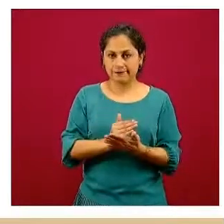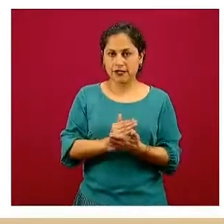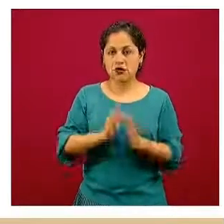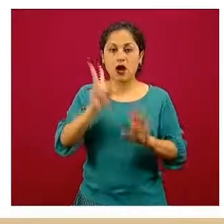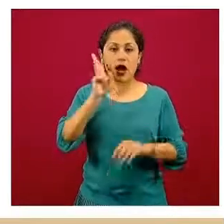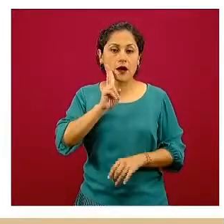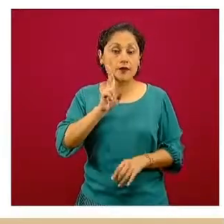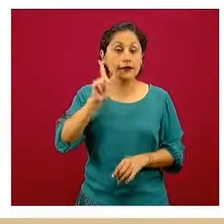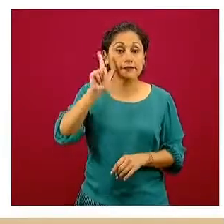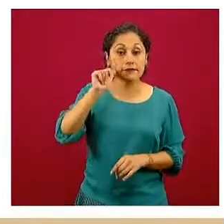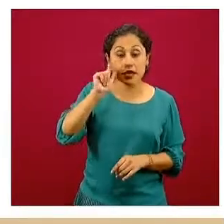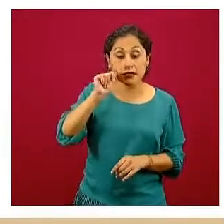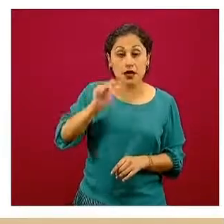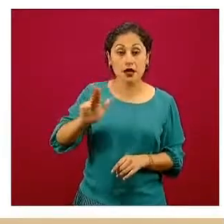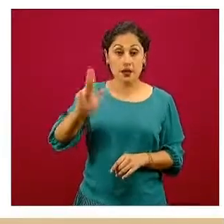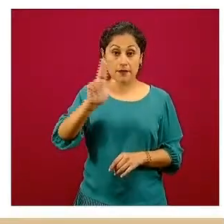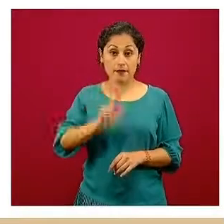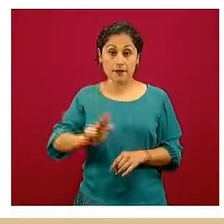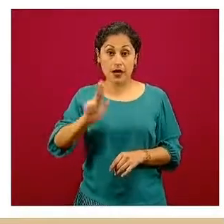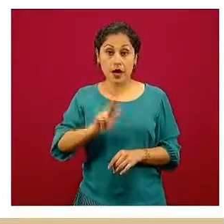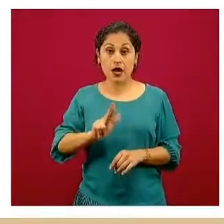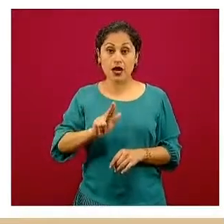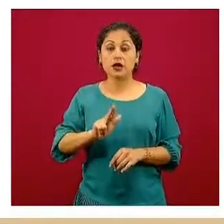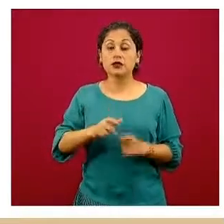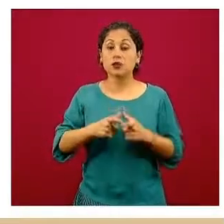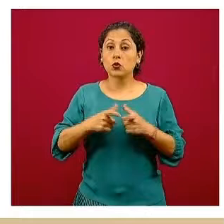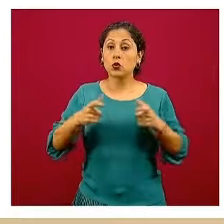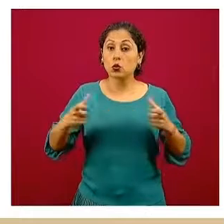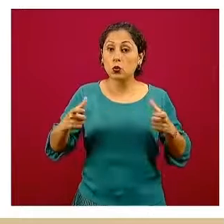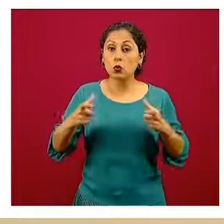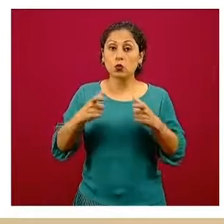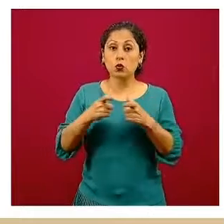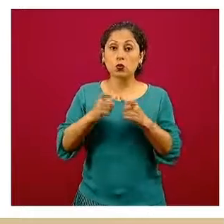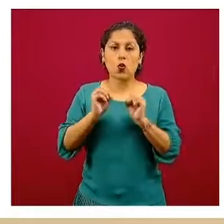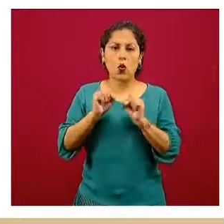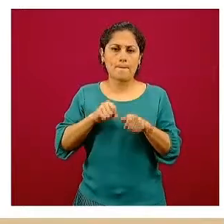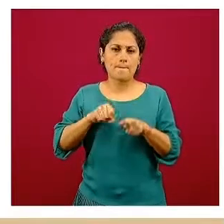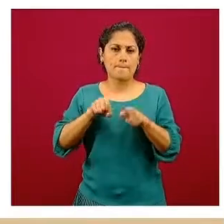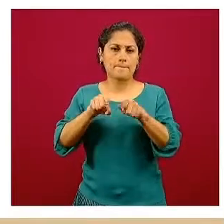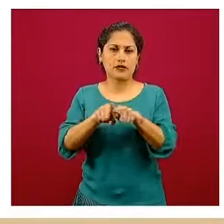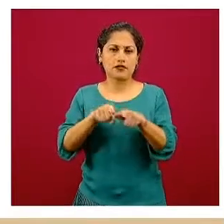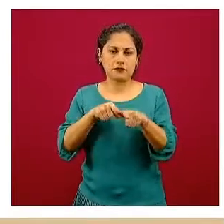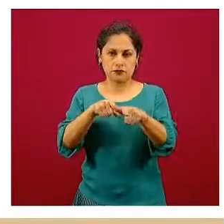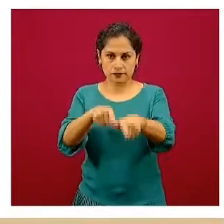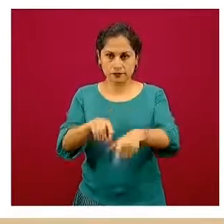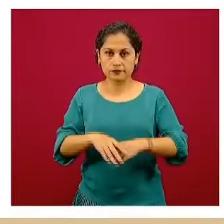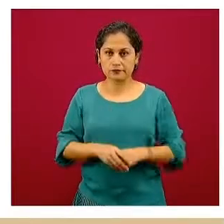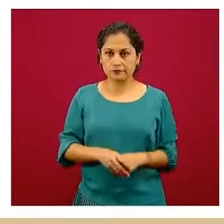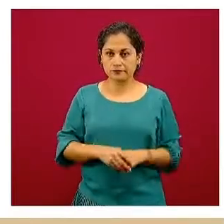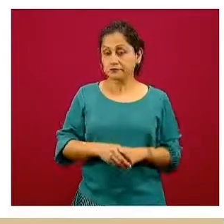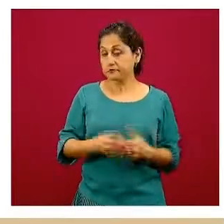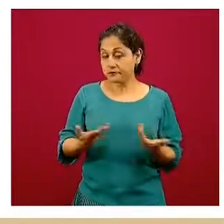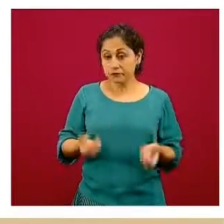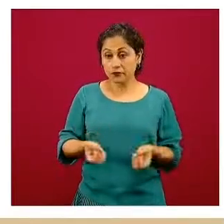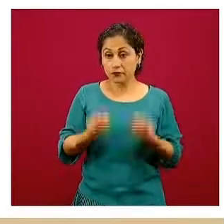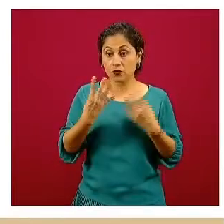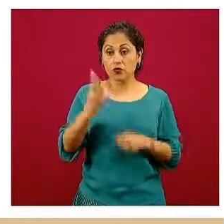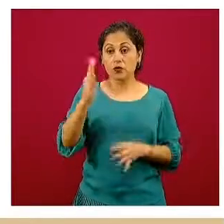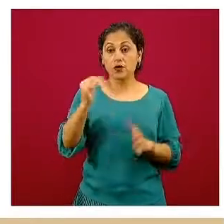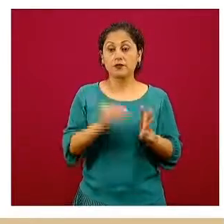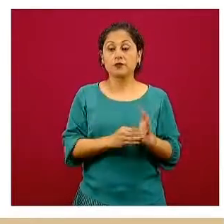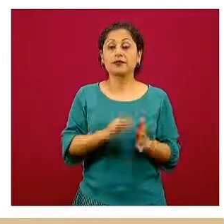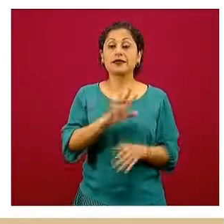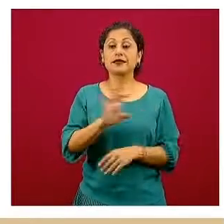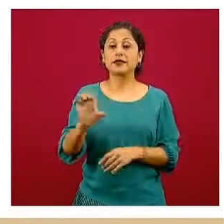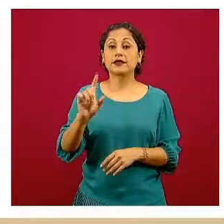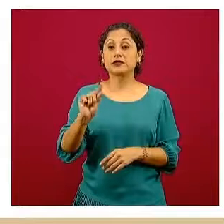mañana martes si esto se mantiene o qué tendencia podría llevar, y pues fueron 4,577 de